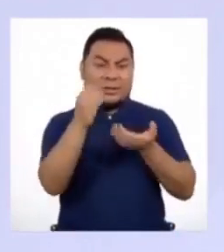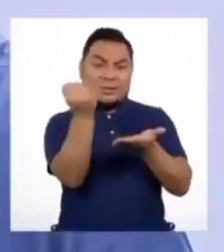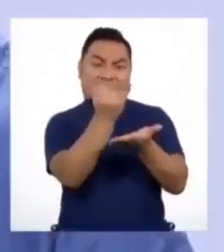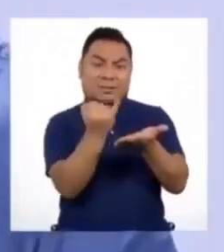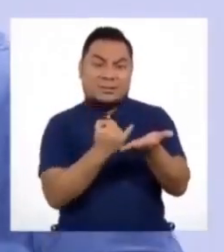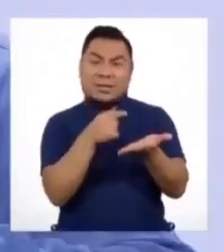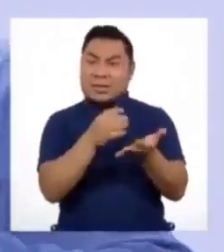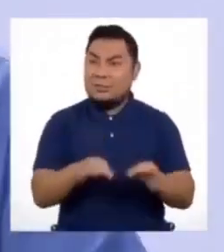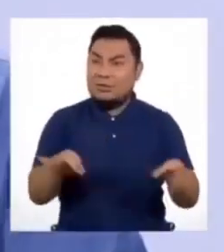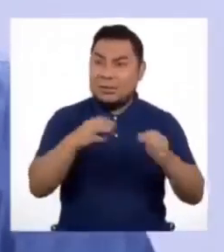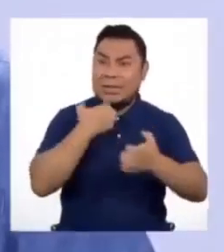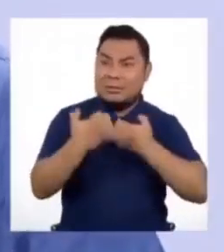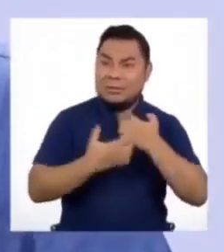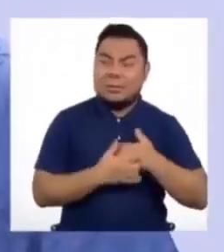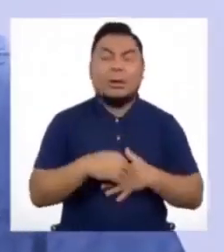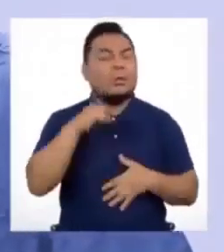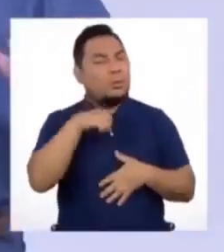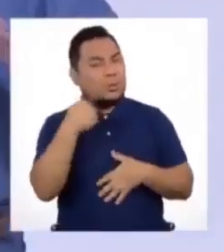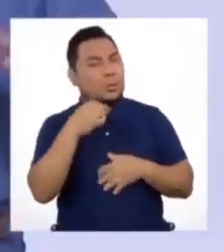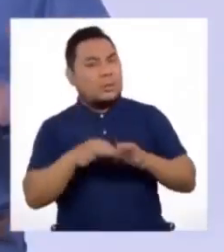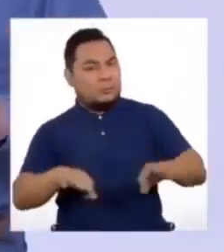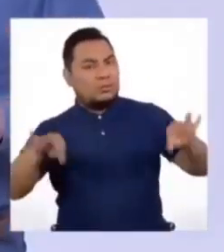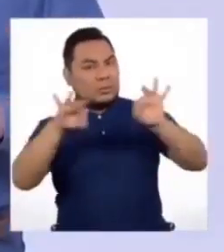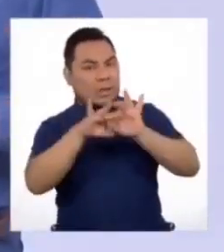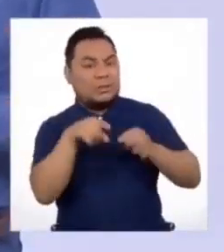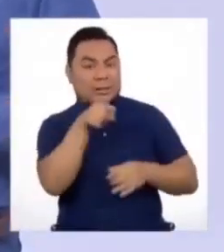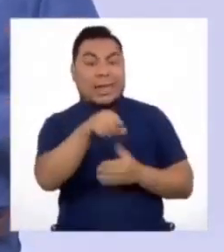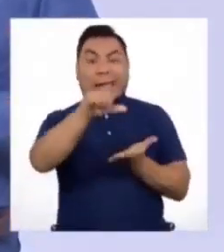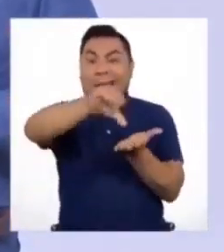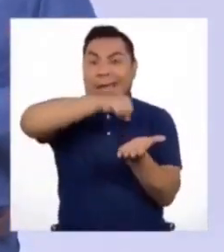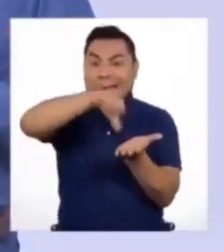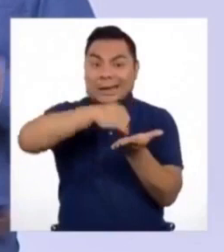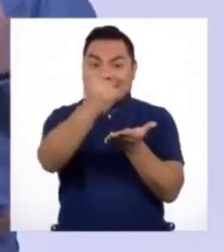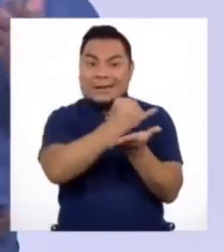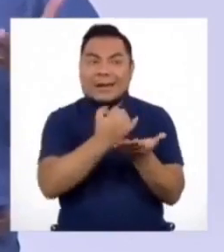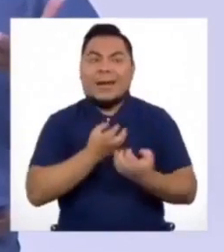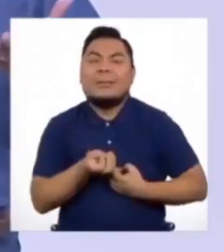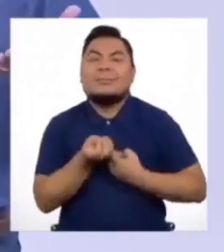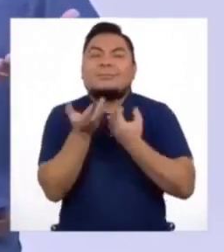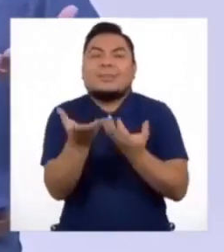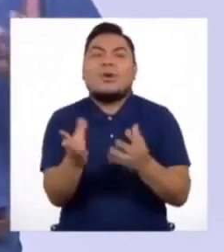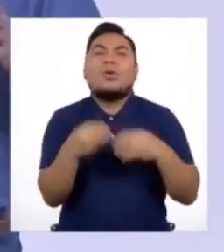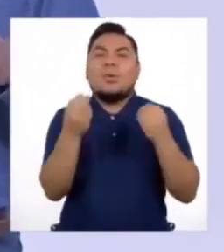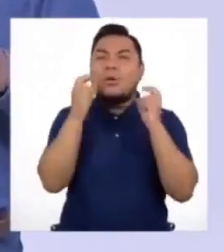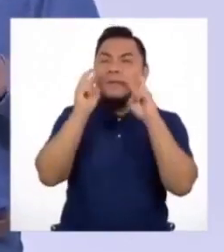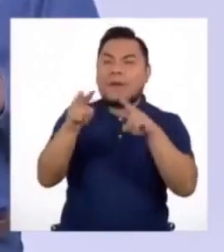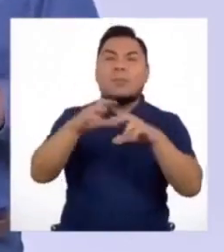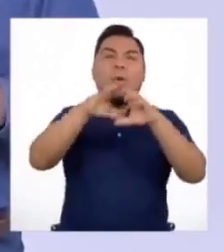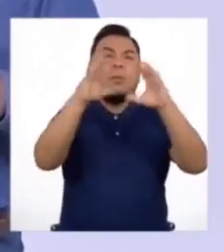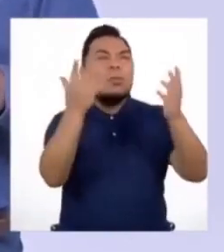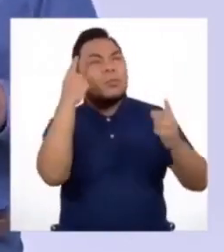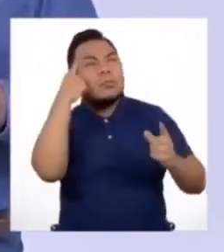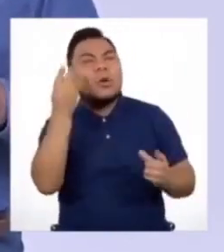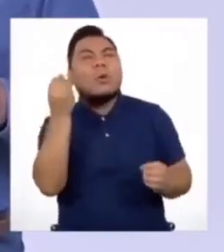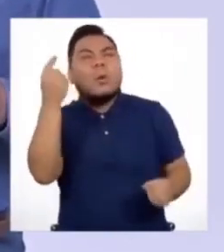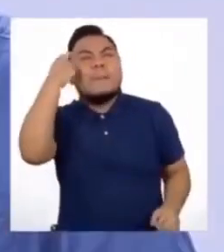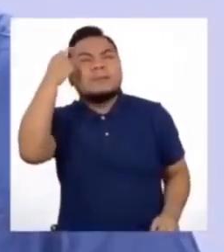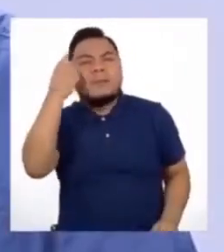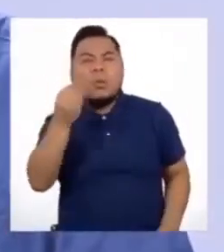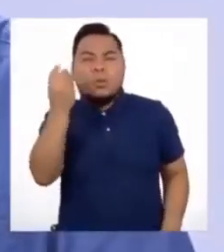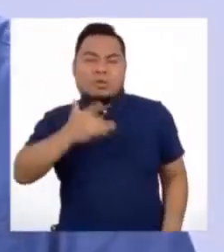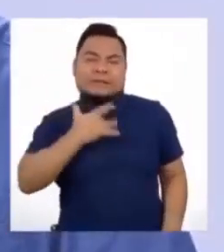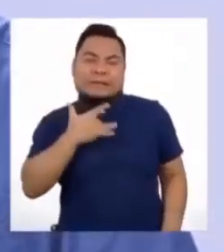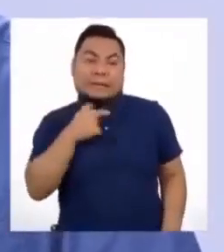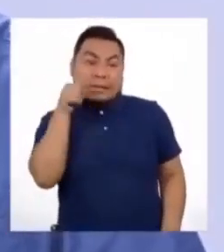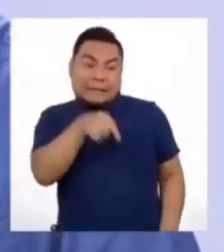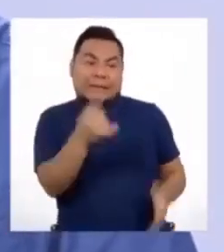artística? Son muy importantes. El arte es una forma de expresar cómo vemos el mundo y cómo pensamos y sentimos.